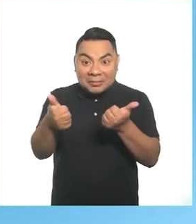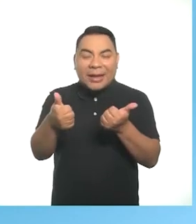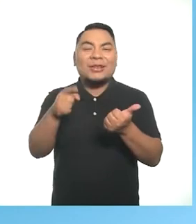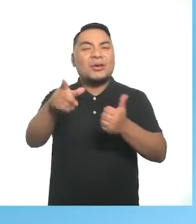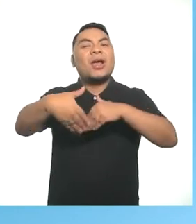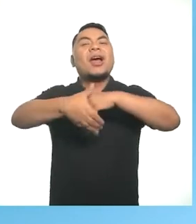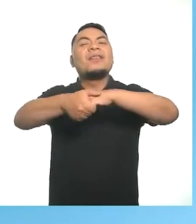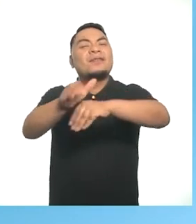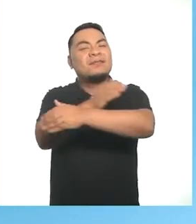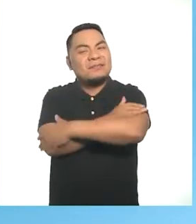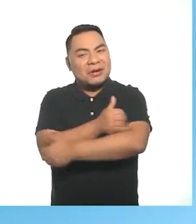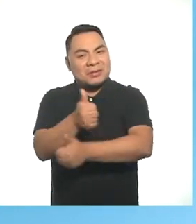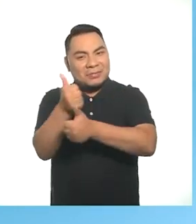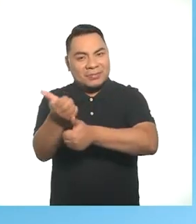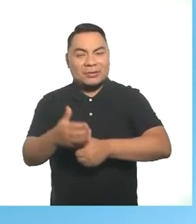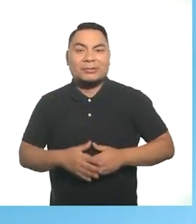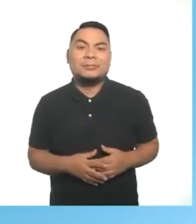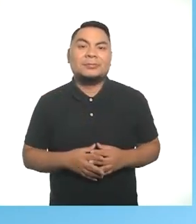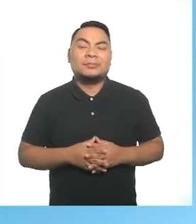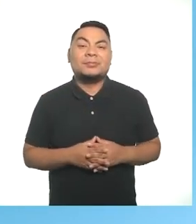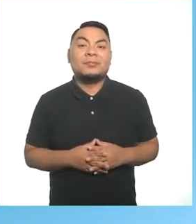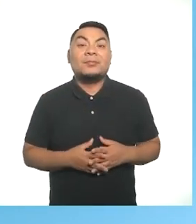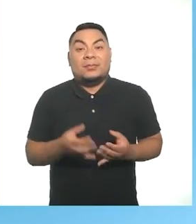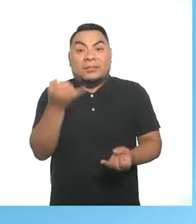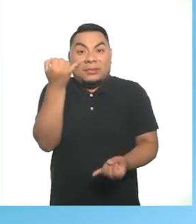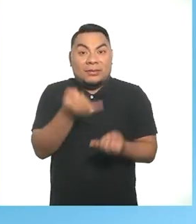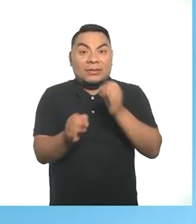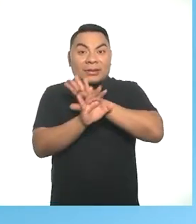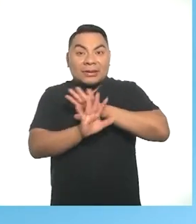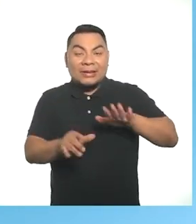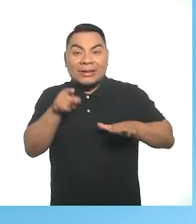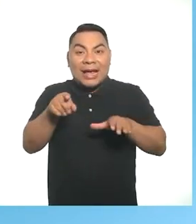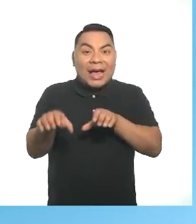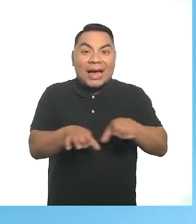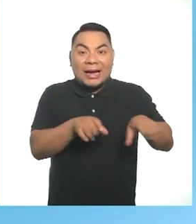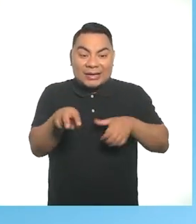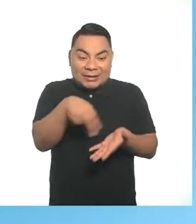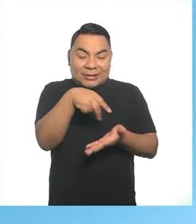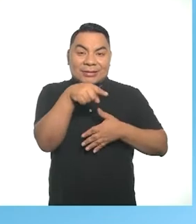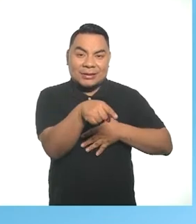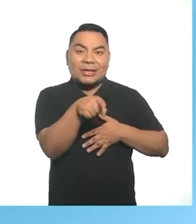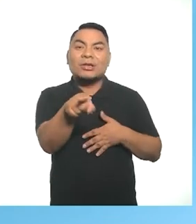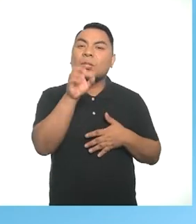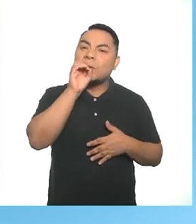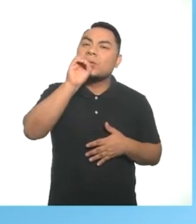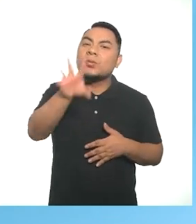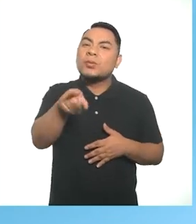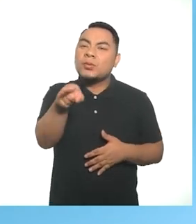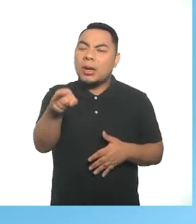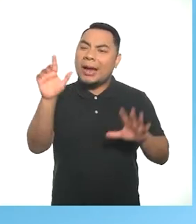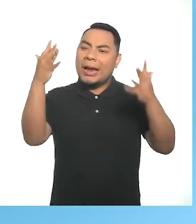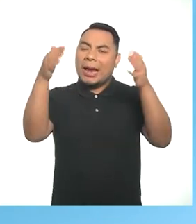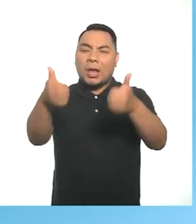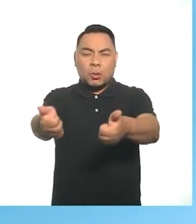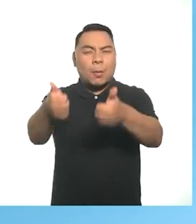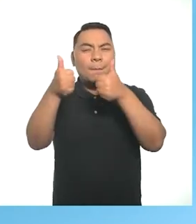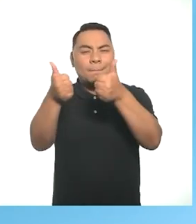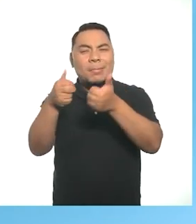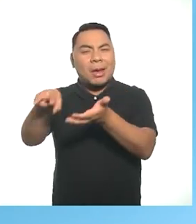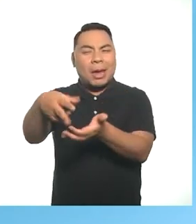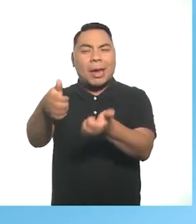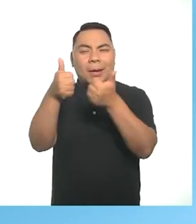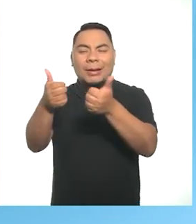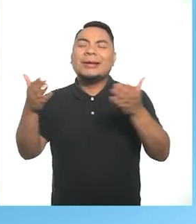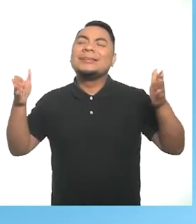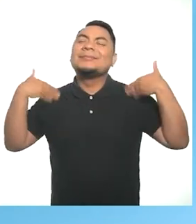por haberlo logrado. Al finalizar con la actividad, díganle lo bien que lo hizo y